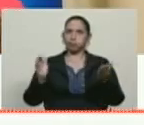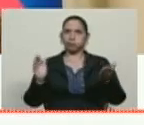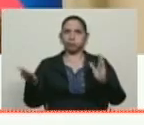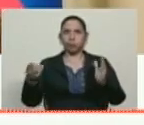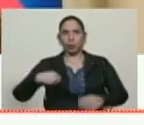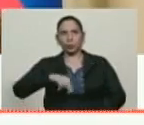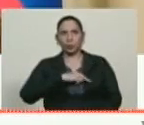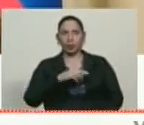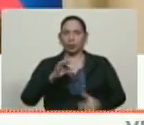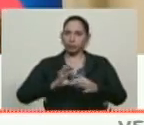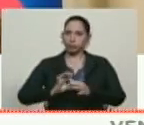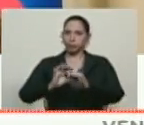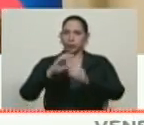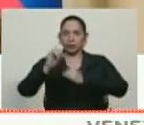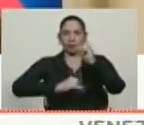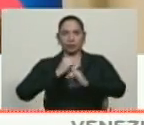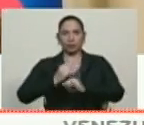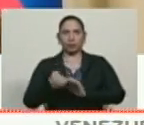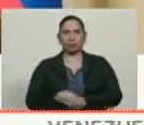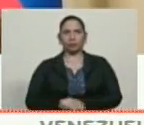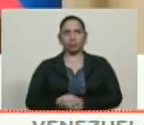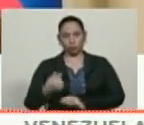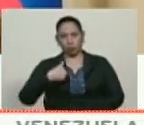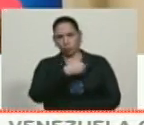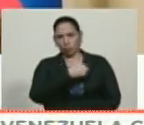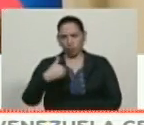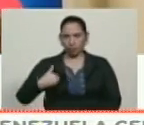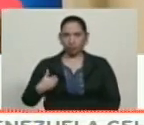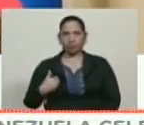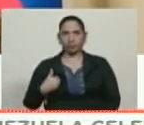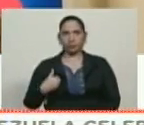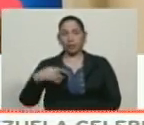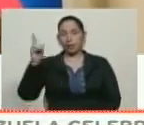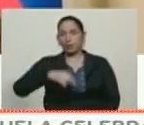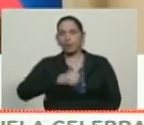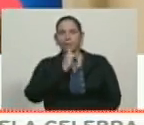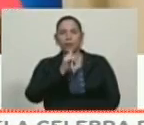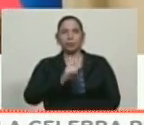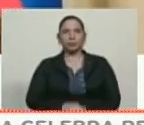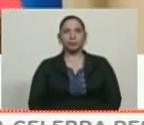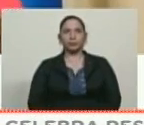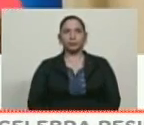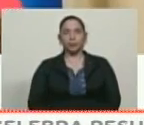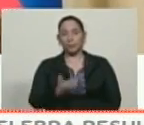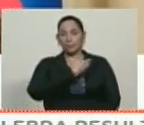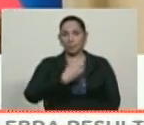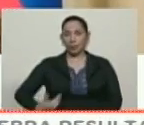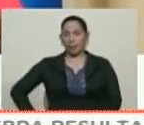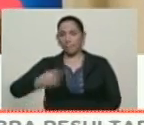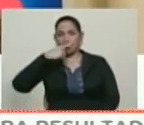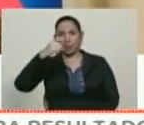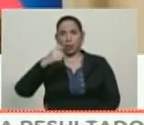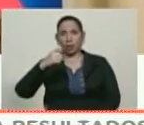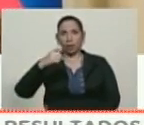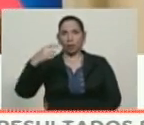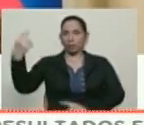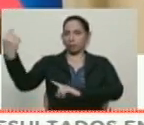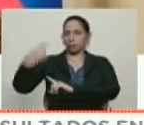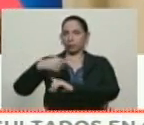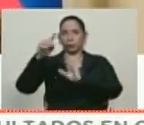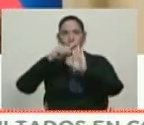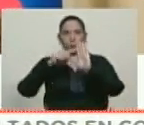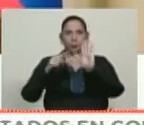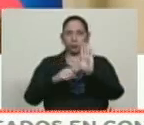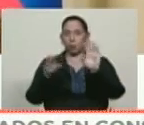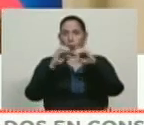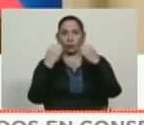nuestras relaciones internacionales. Yo quería también informar que el presidente Nicolás Maduro ha instruido que la